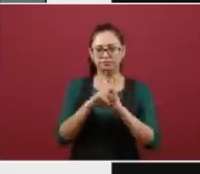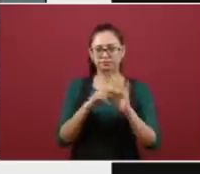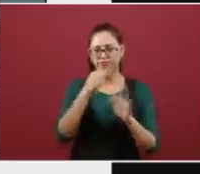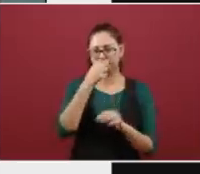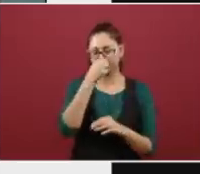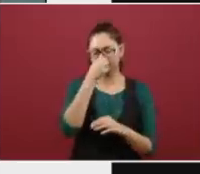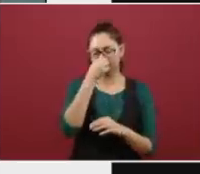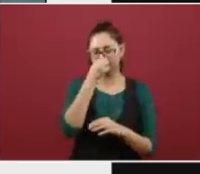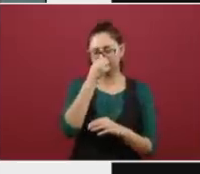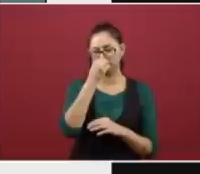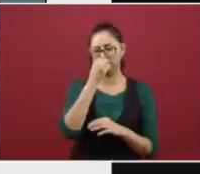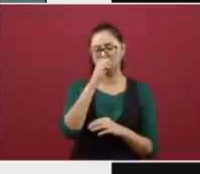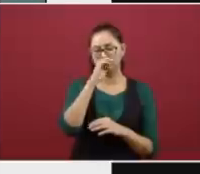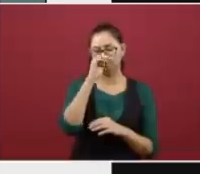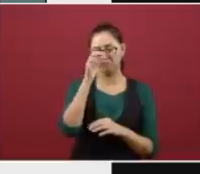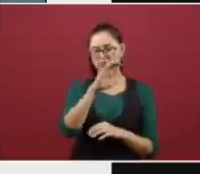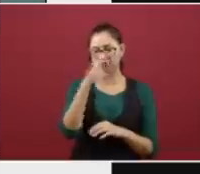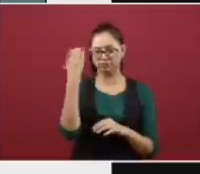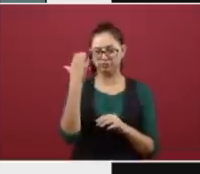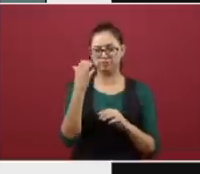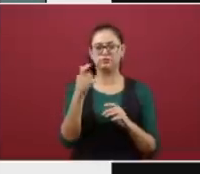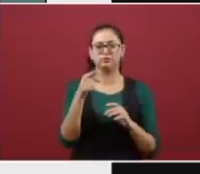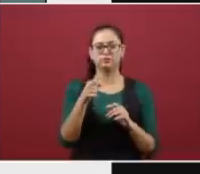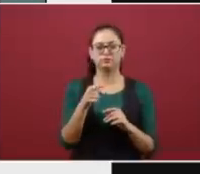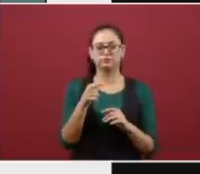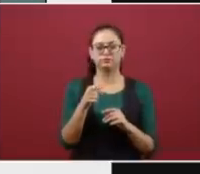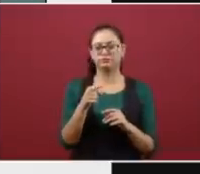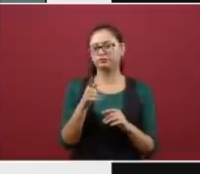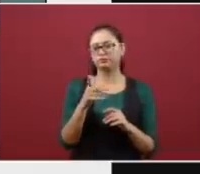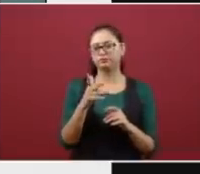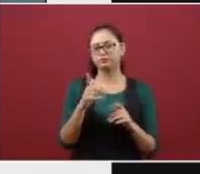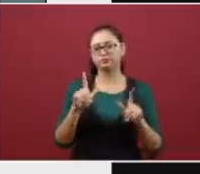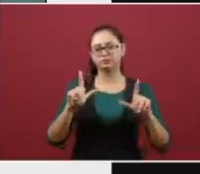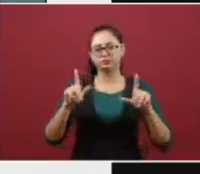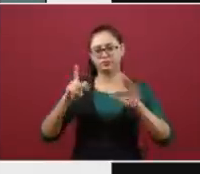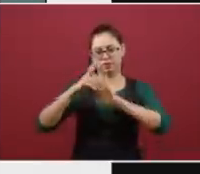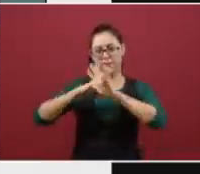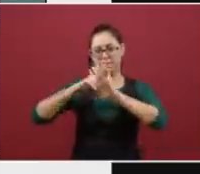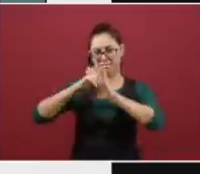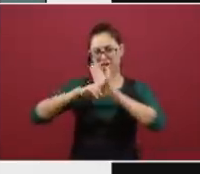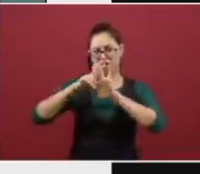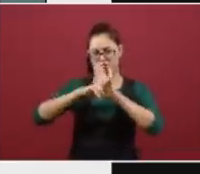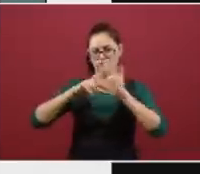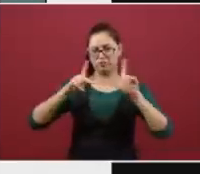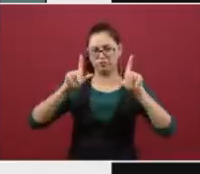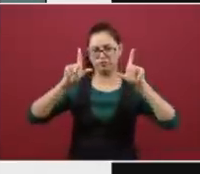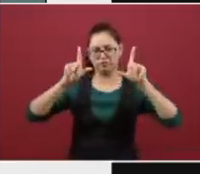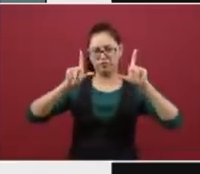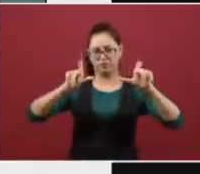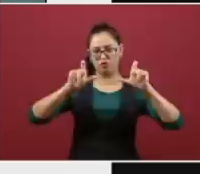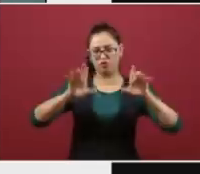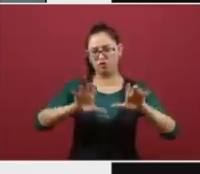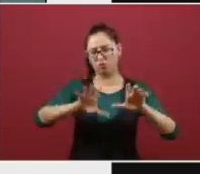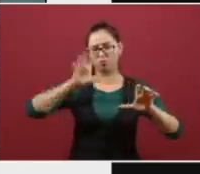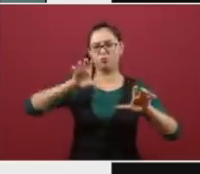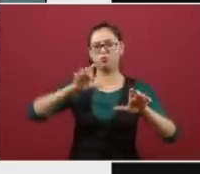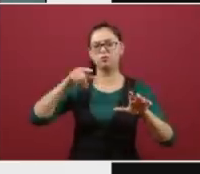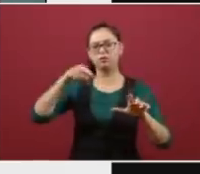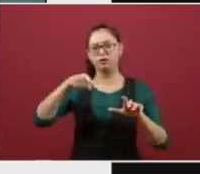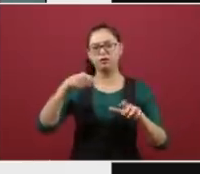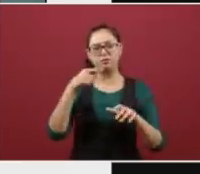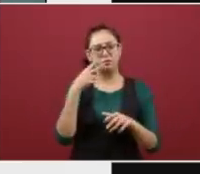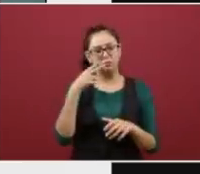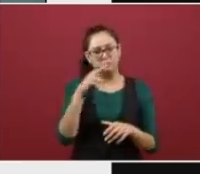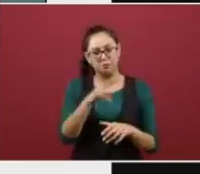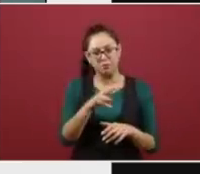del lado izquierdo en esa foto de la izquierdo que es una foto tomada de un vídeo ahí se observa perfectamente que no